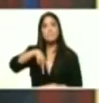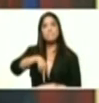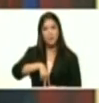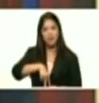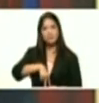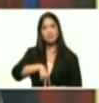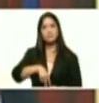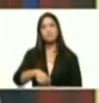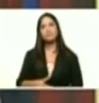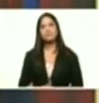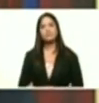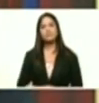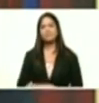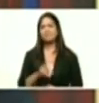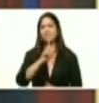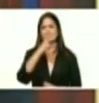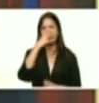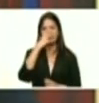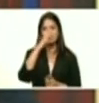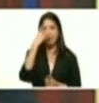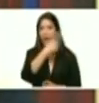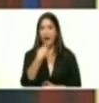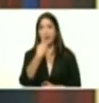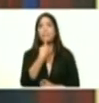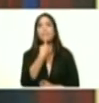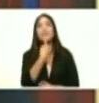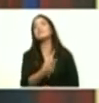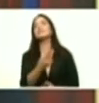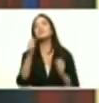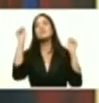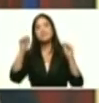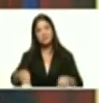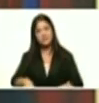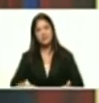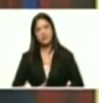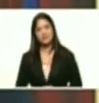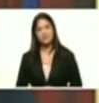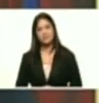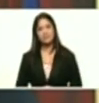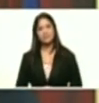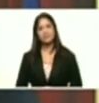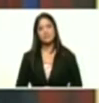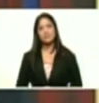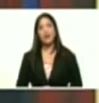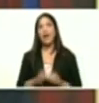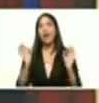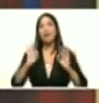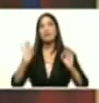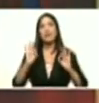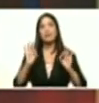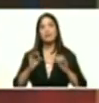que no le bajen la cara a nadie más nunca para decirle, sí, señor, yes, sir, a nadie.